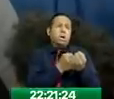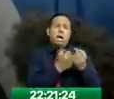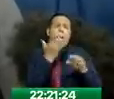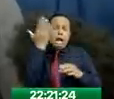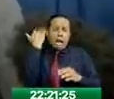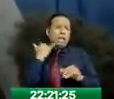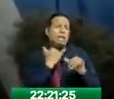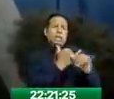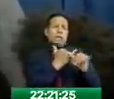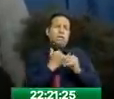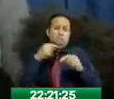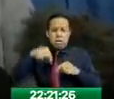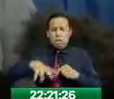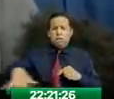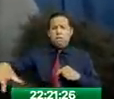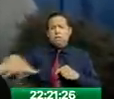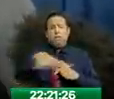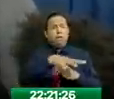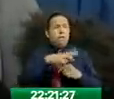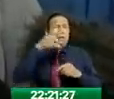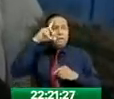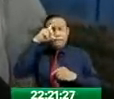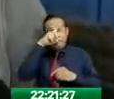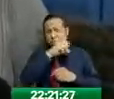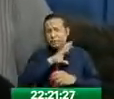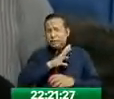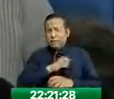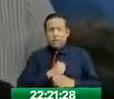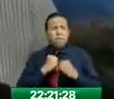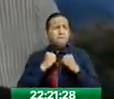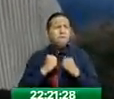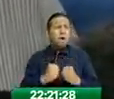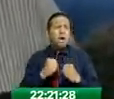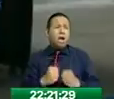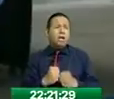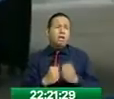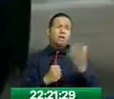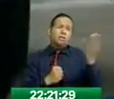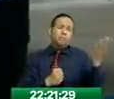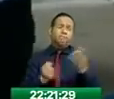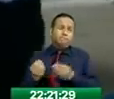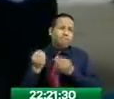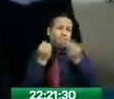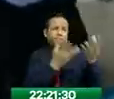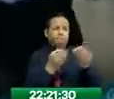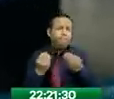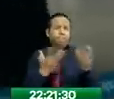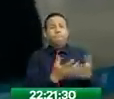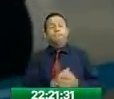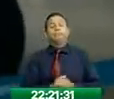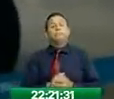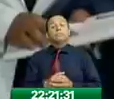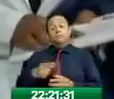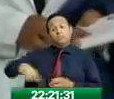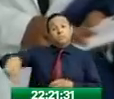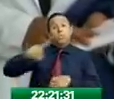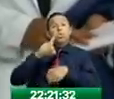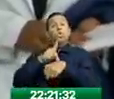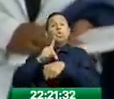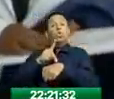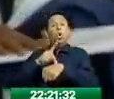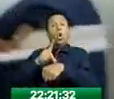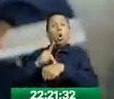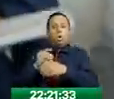terrible. Y no queremos que ustedes vivan lo que vivió Guayaquil en sus peores momentos. Los profesionales de la salud emprendieron su vuelo cargados